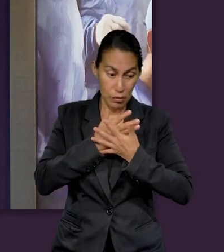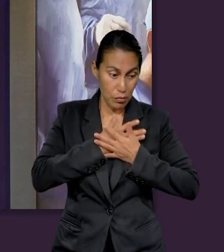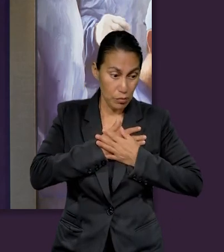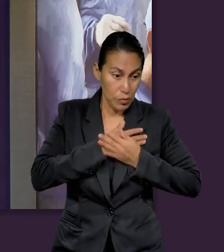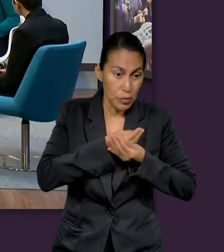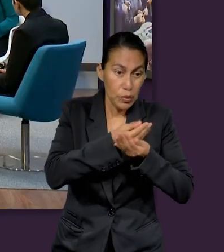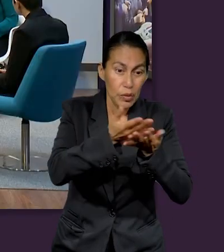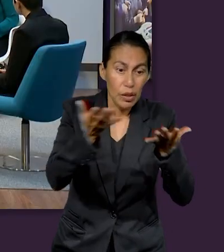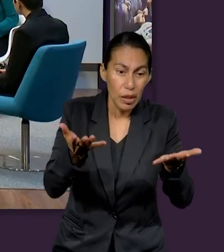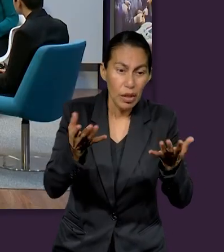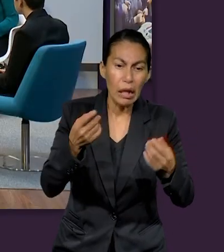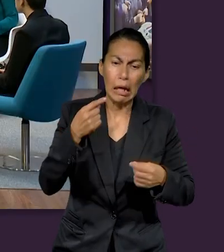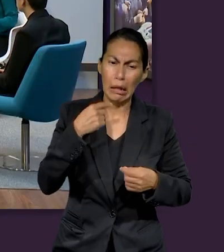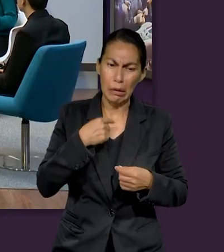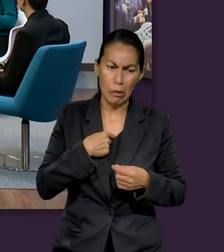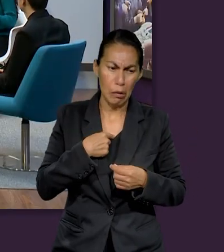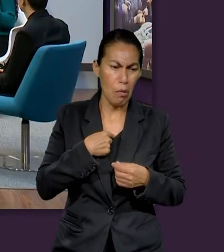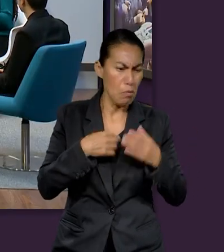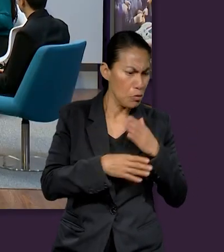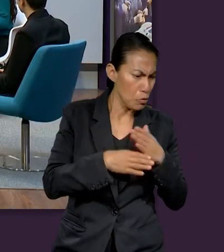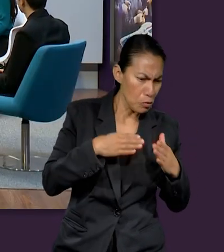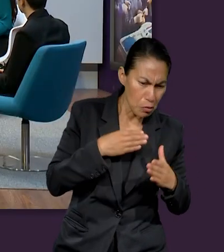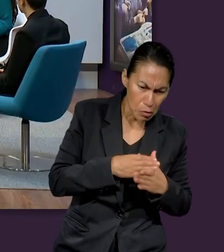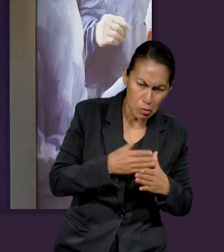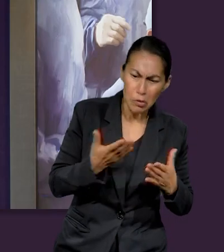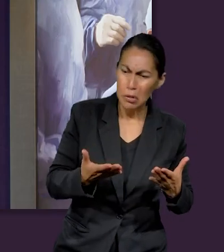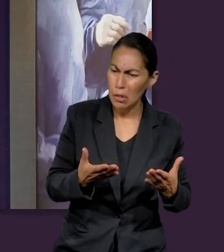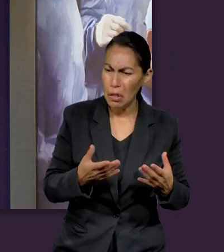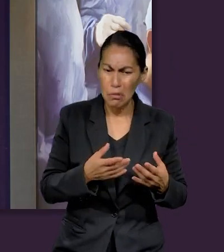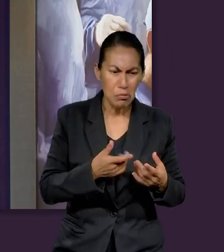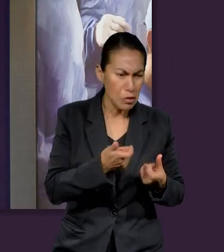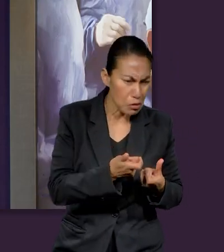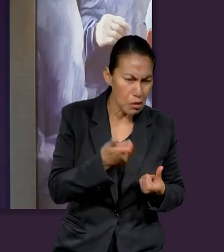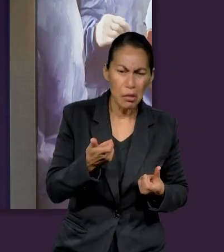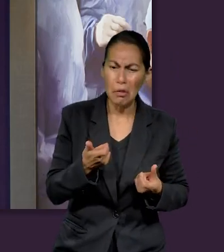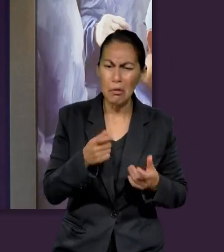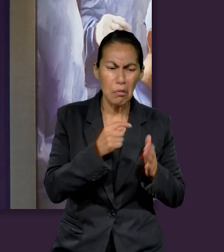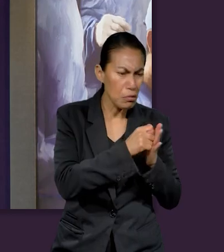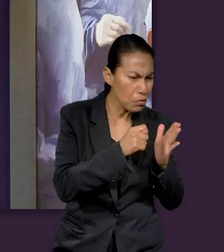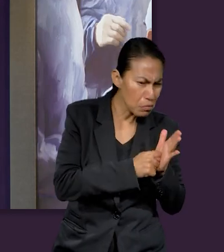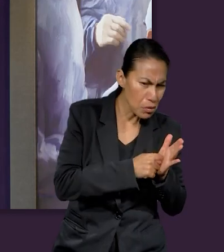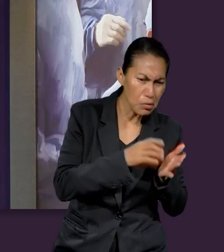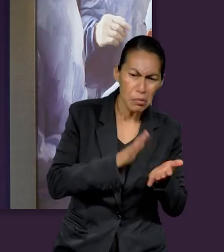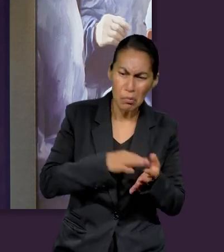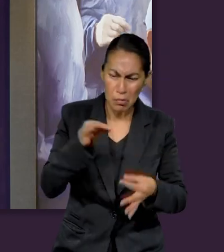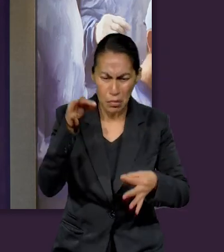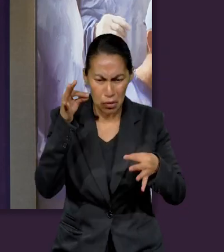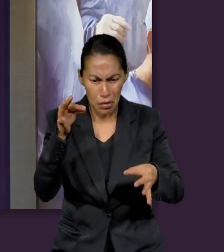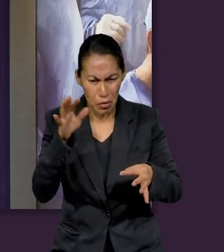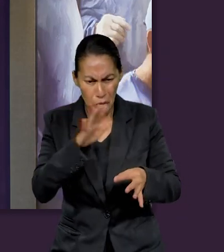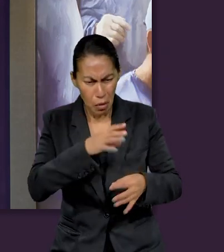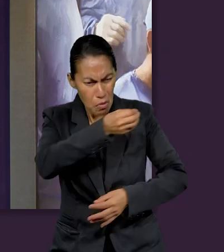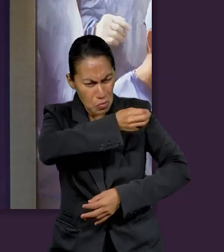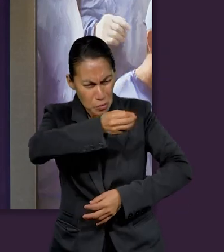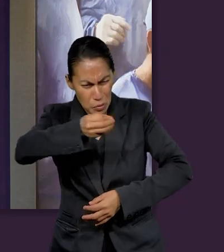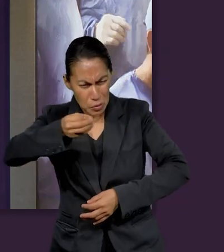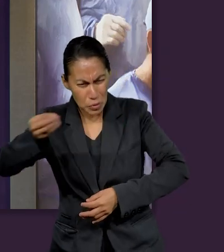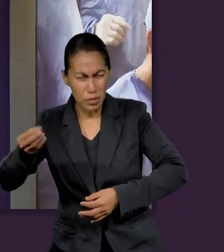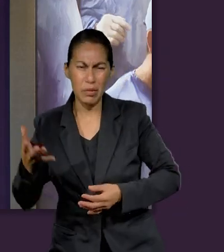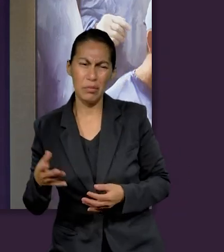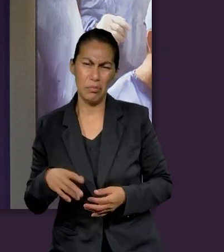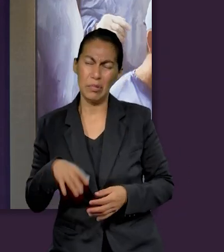reflejar a otros también este este testimonio de que nosotros no tenemos ningún problema familiar en cuanto